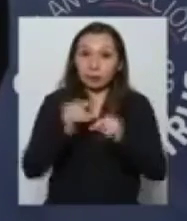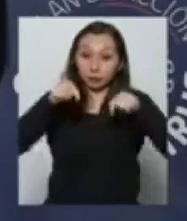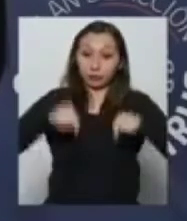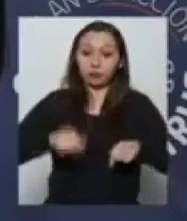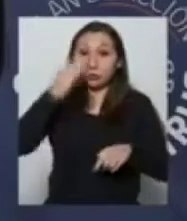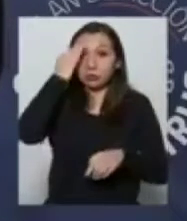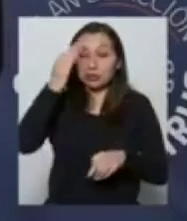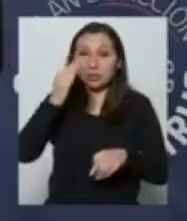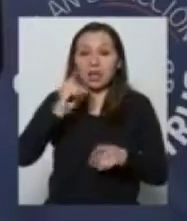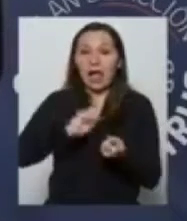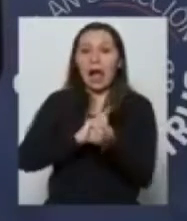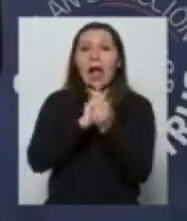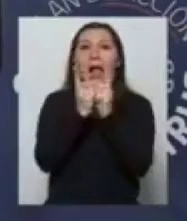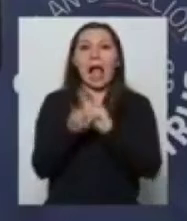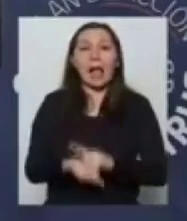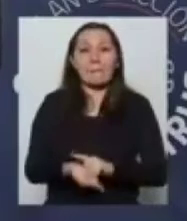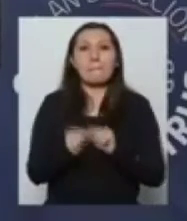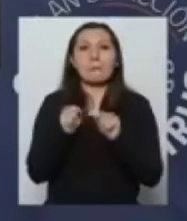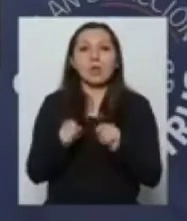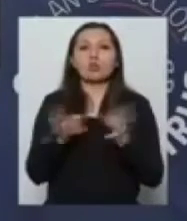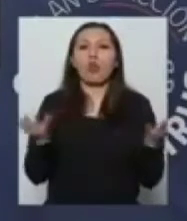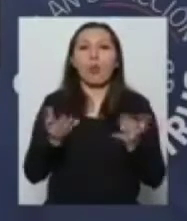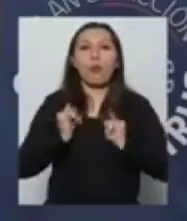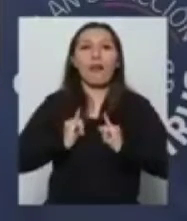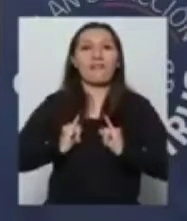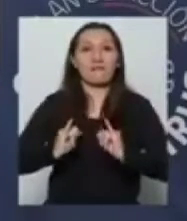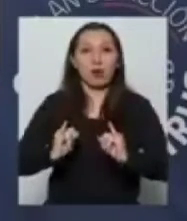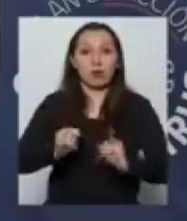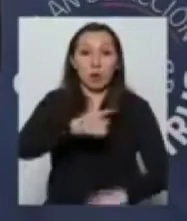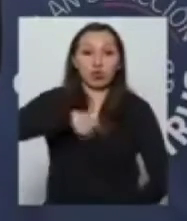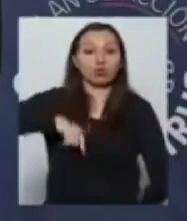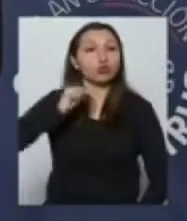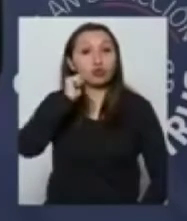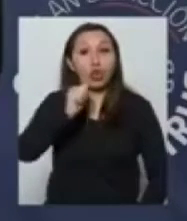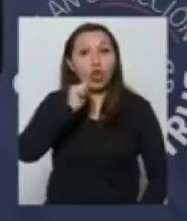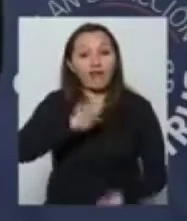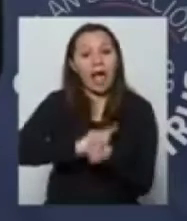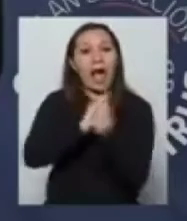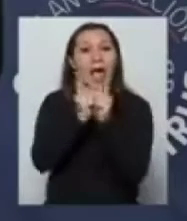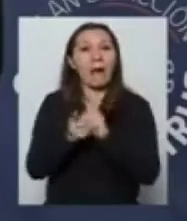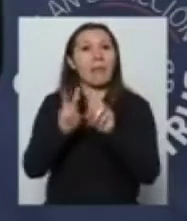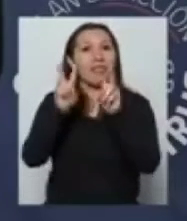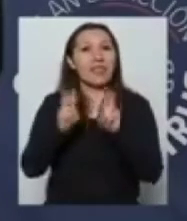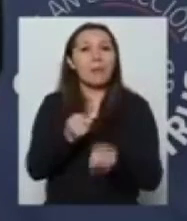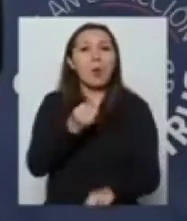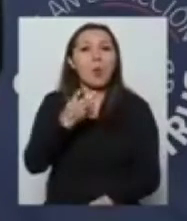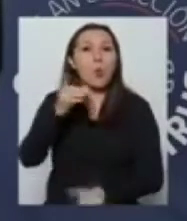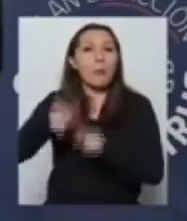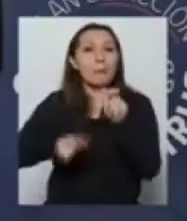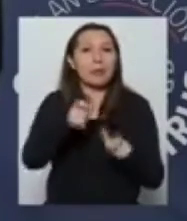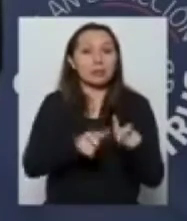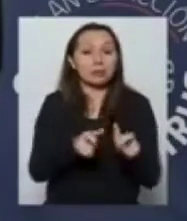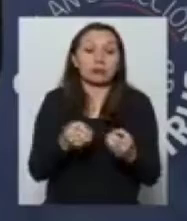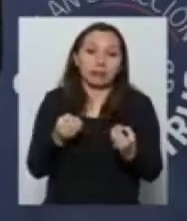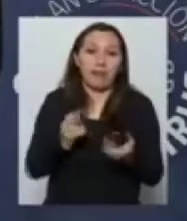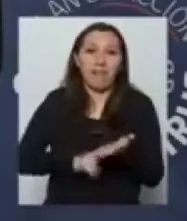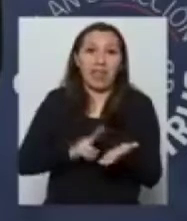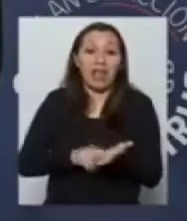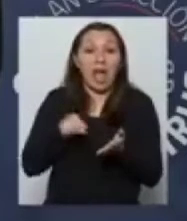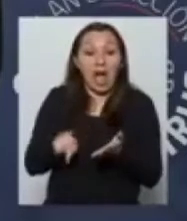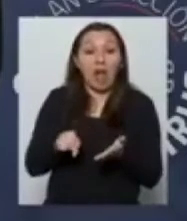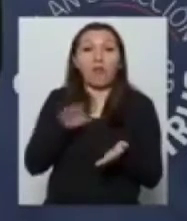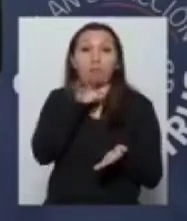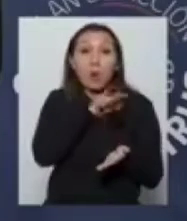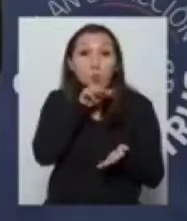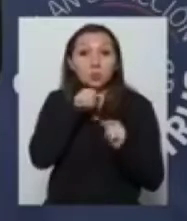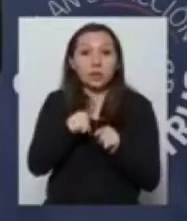hoy, produce un cambio en la información que damos todos los días, porque es evidente que vamos a